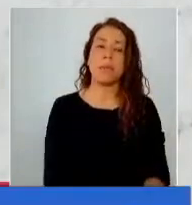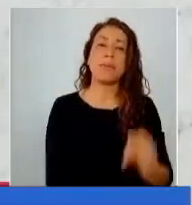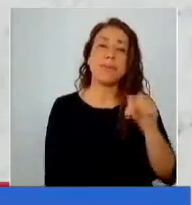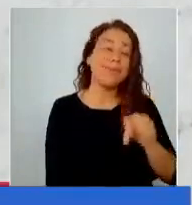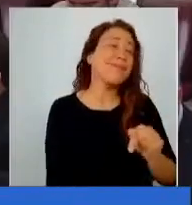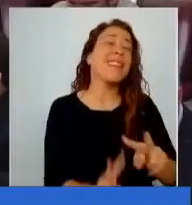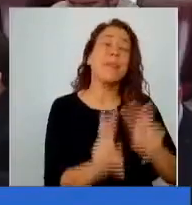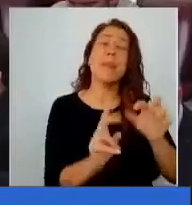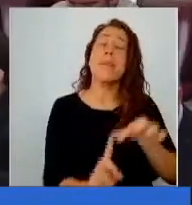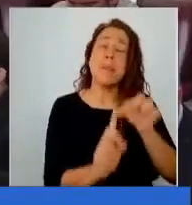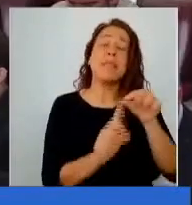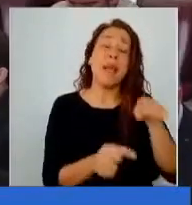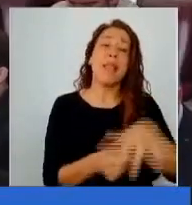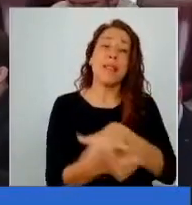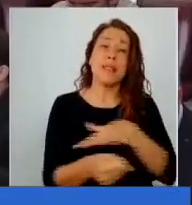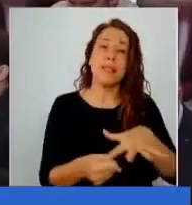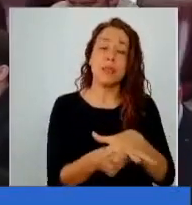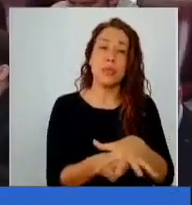este escenario